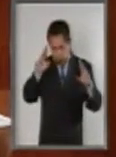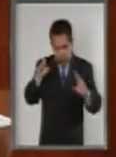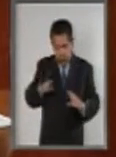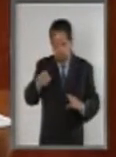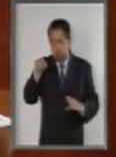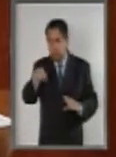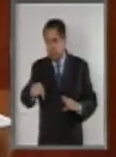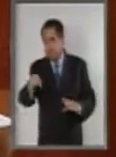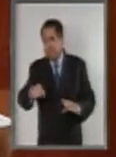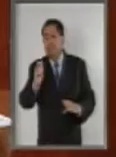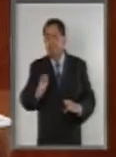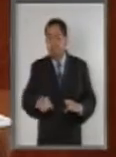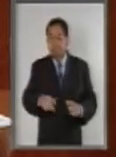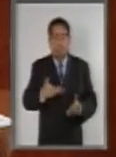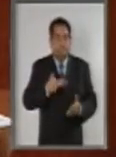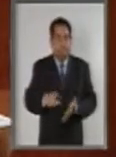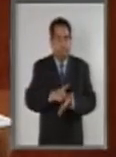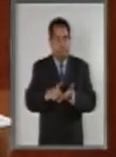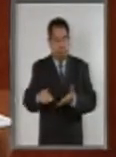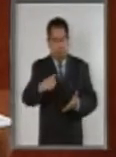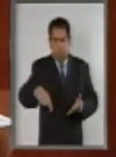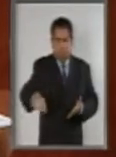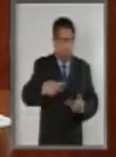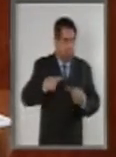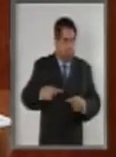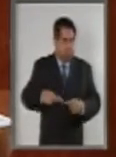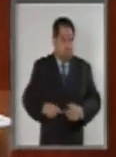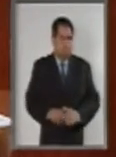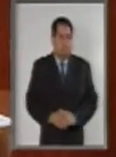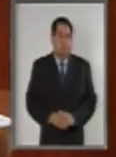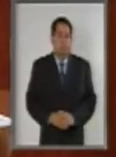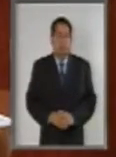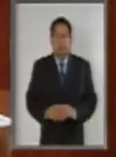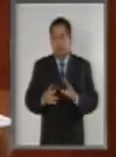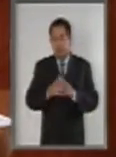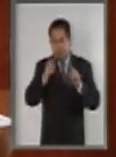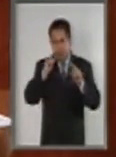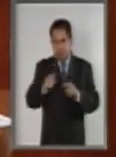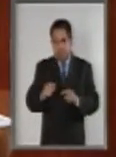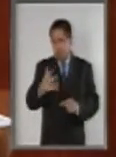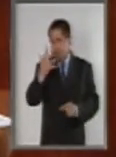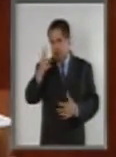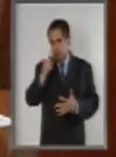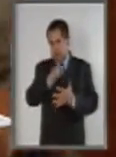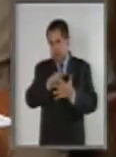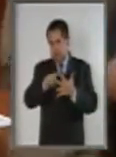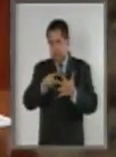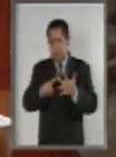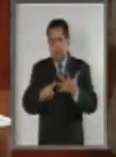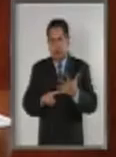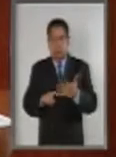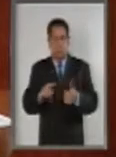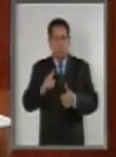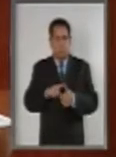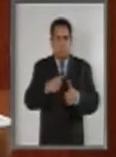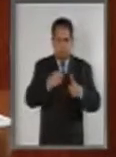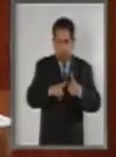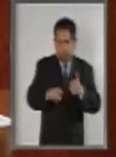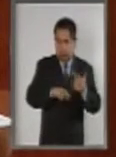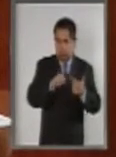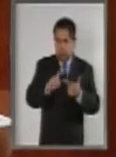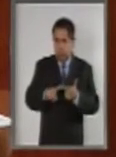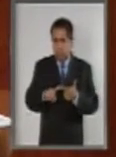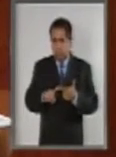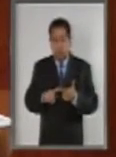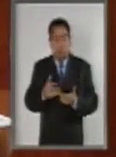el ejercicio pleno de los derechos de las personas. Me voy a referir a 5 aspectos, comentarios introductorios,